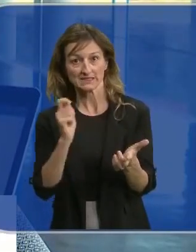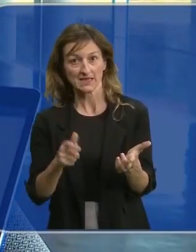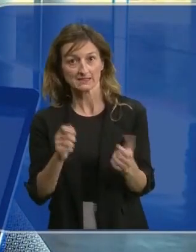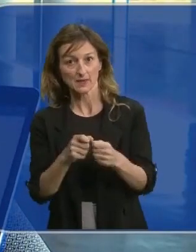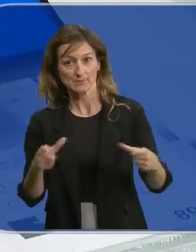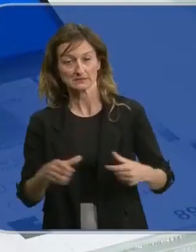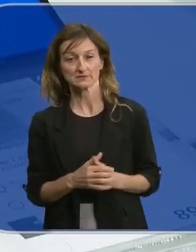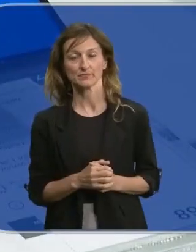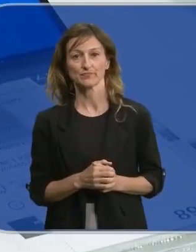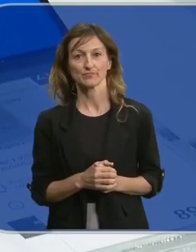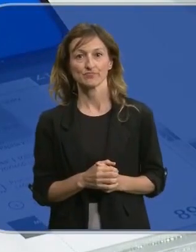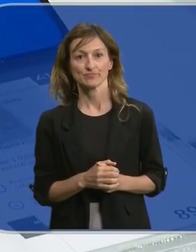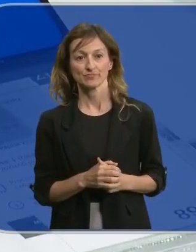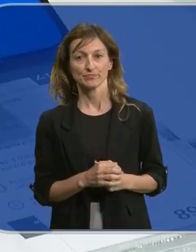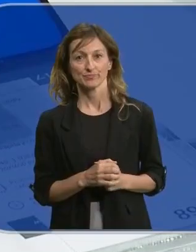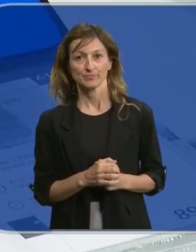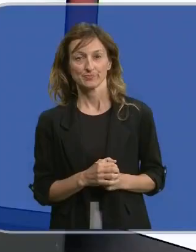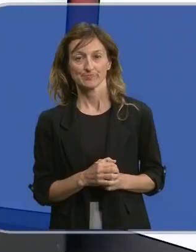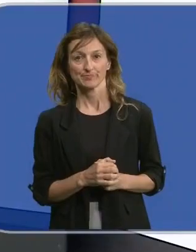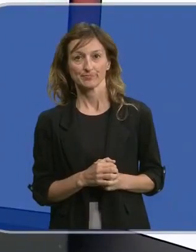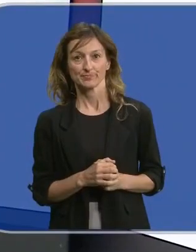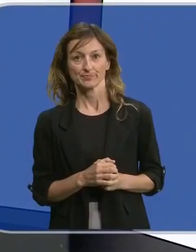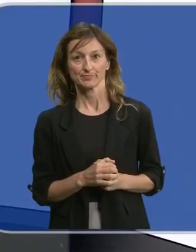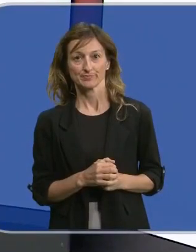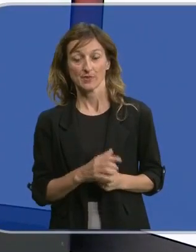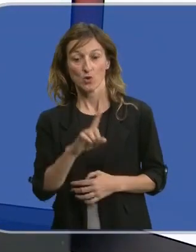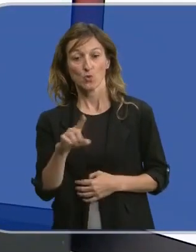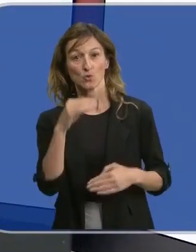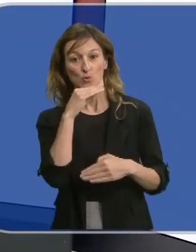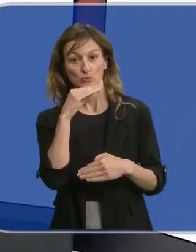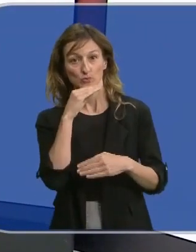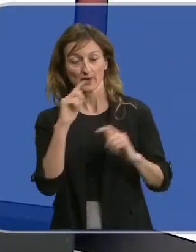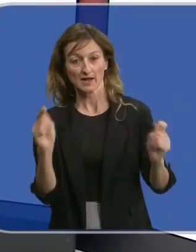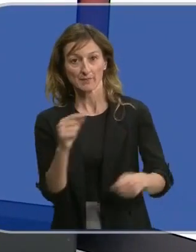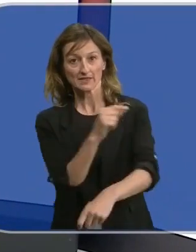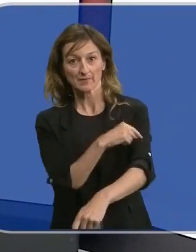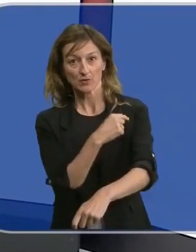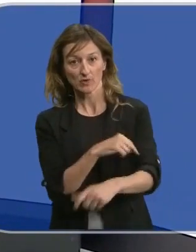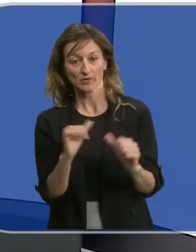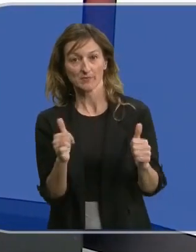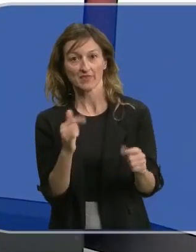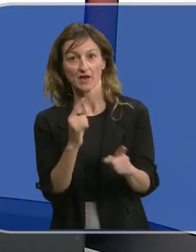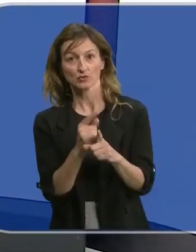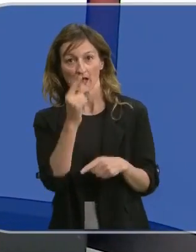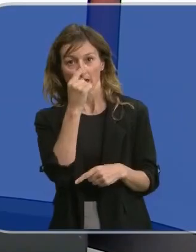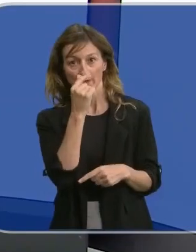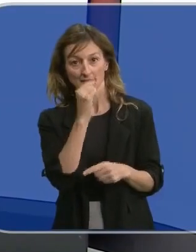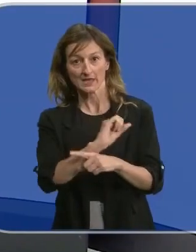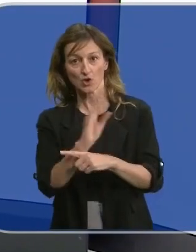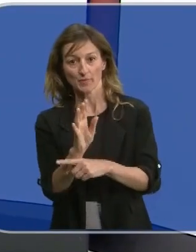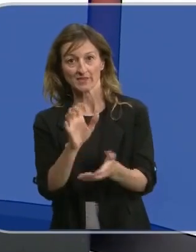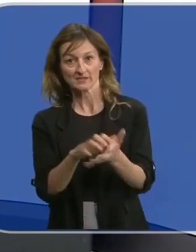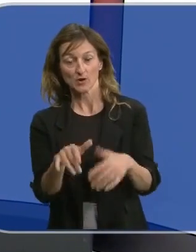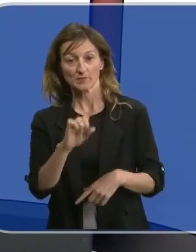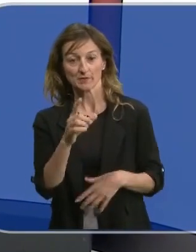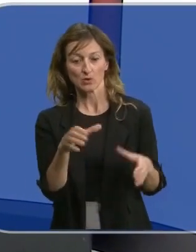más frecuentes el 1 de octubre comienza la campaña de vacunación contra la gripe y el covid en Castilla y